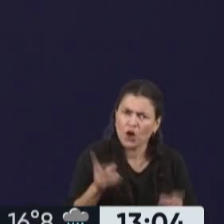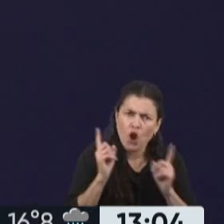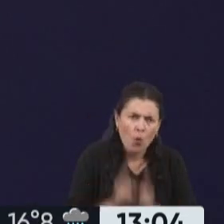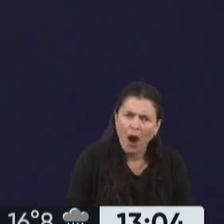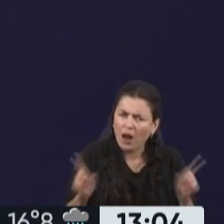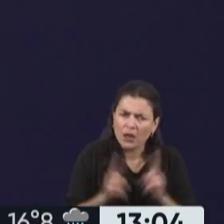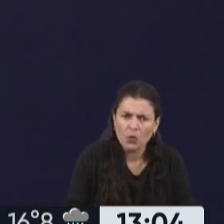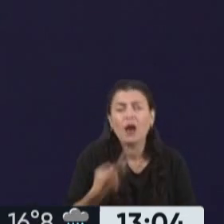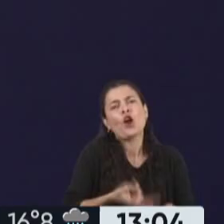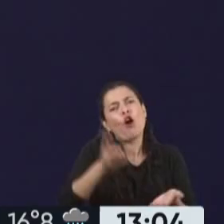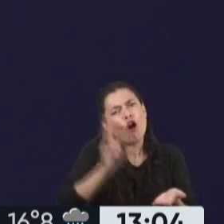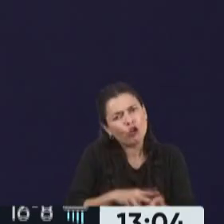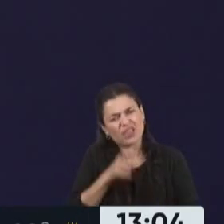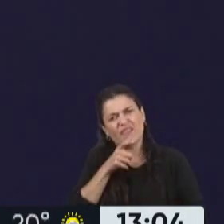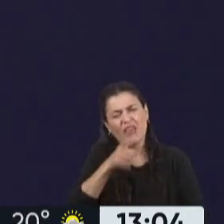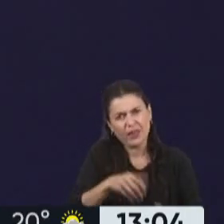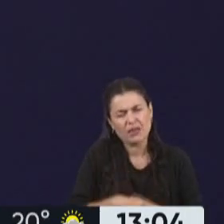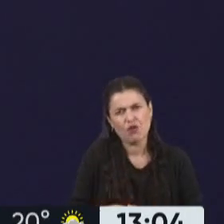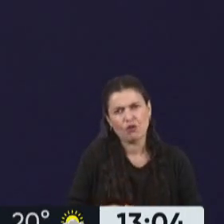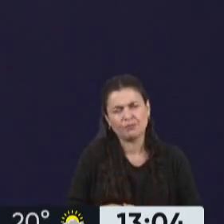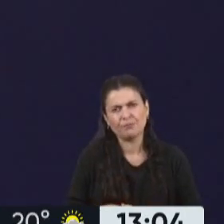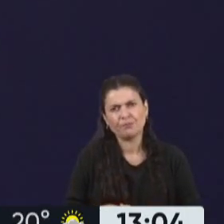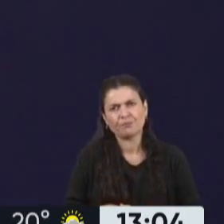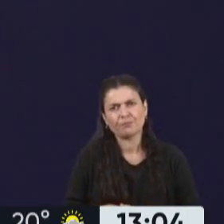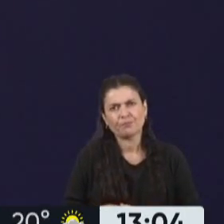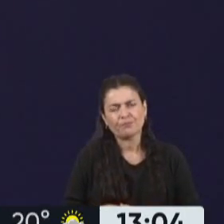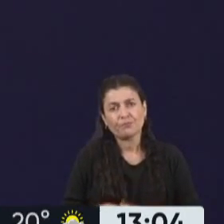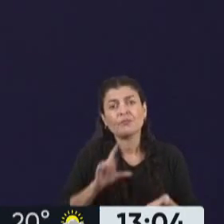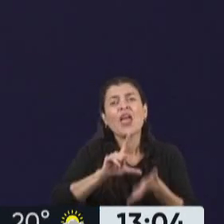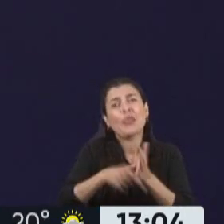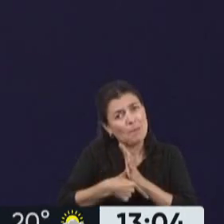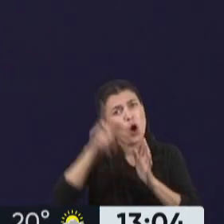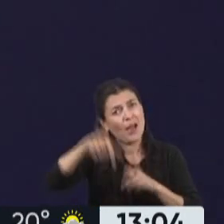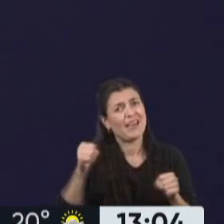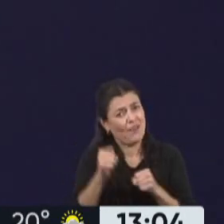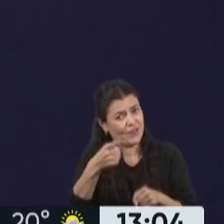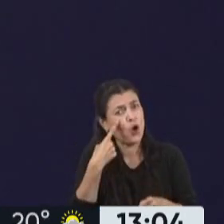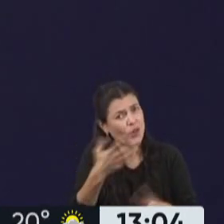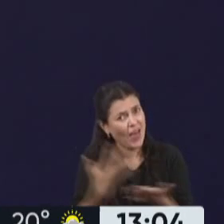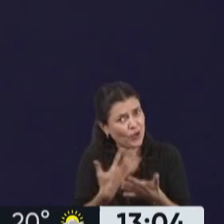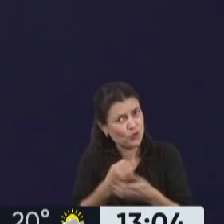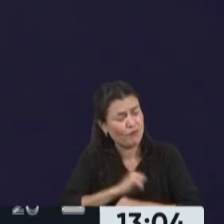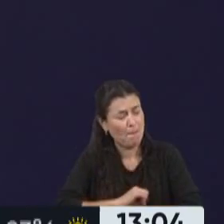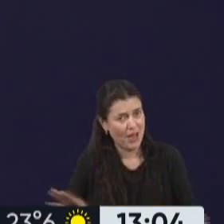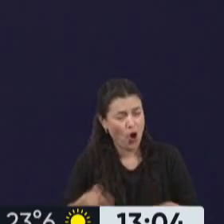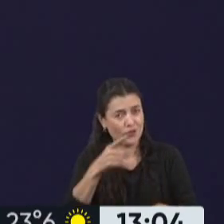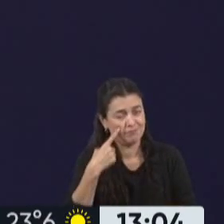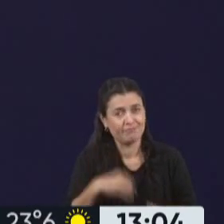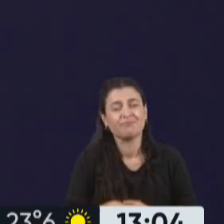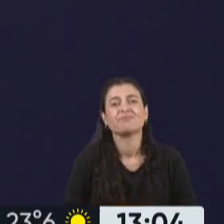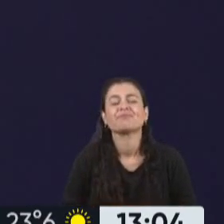fuiste vos. Te lo voy a volver a responder a riesgo de que mueras congelada por la temperatura que no te